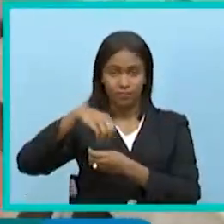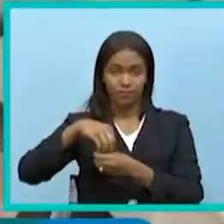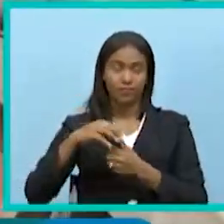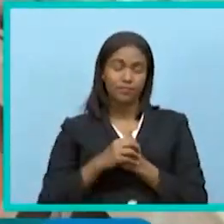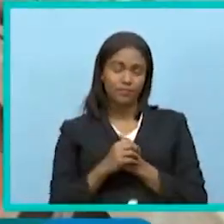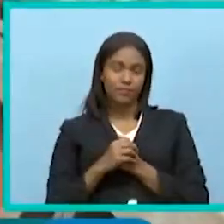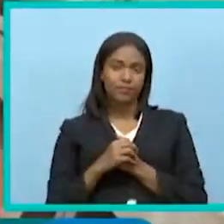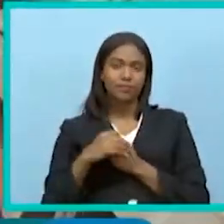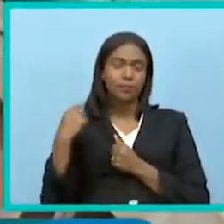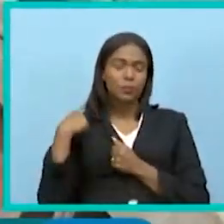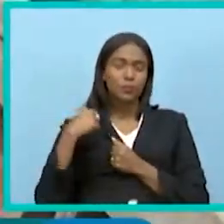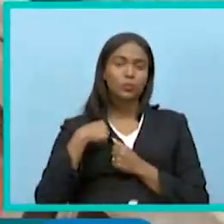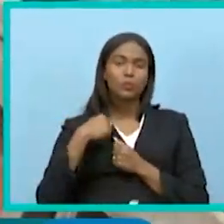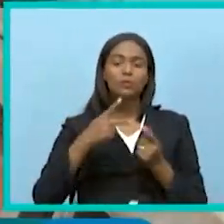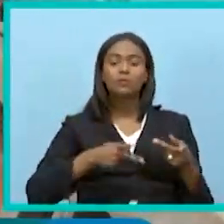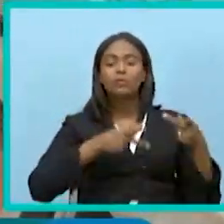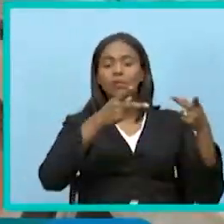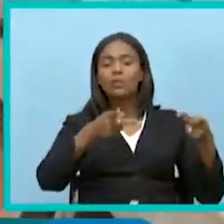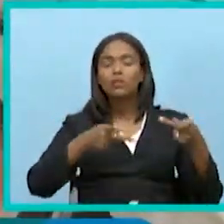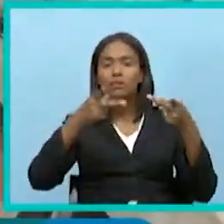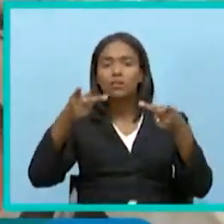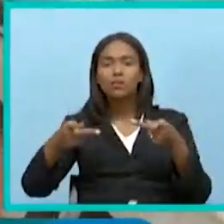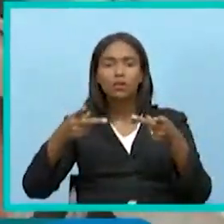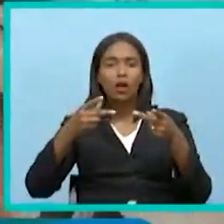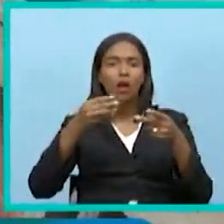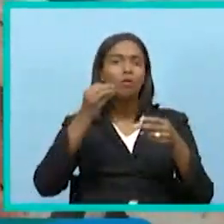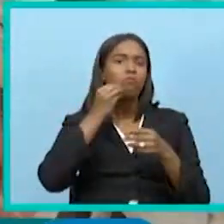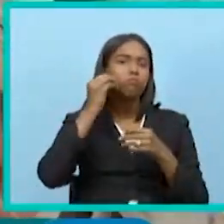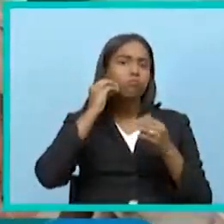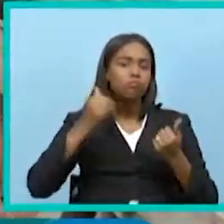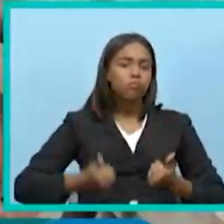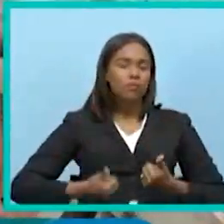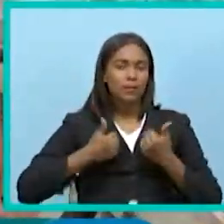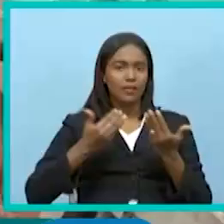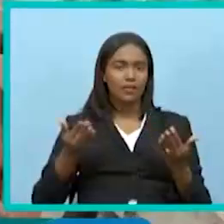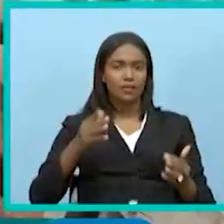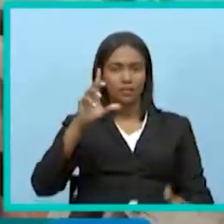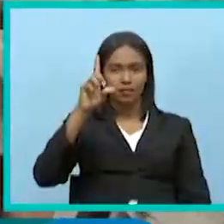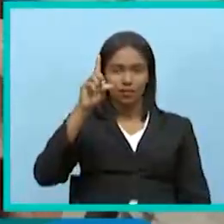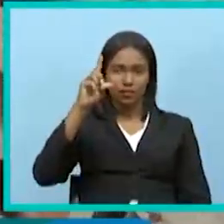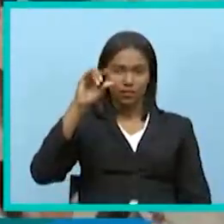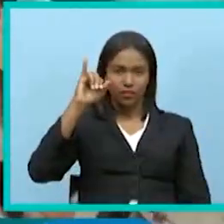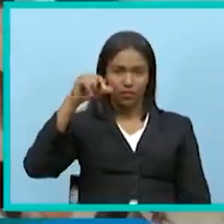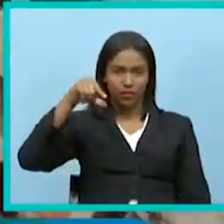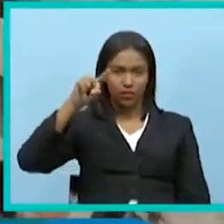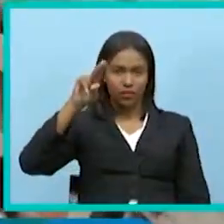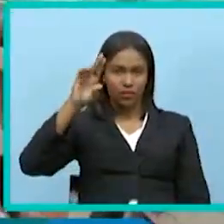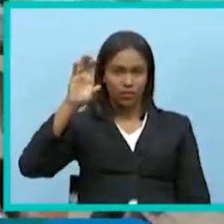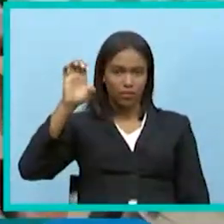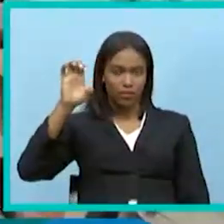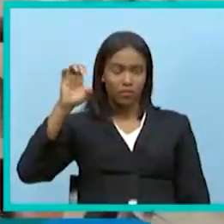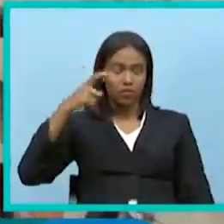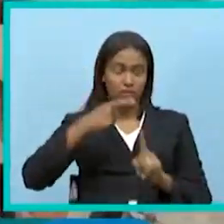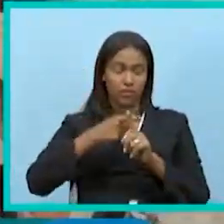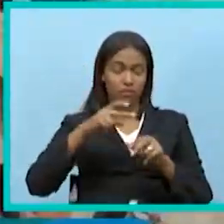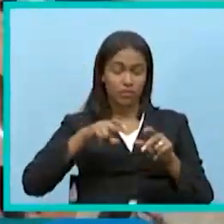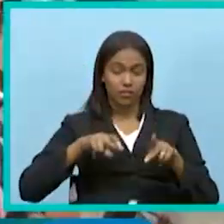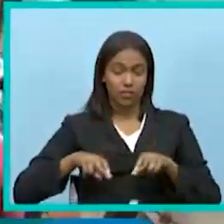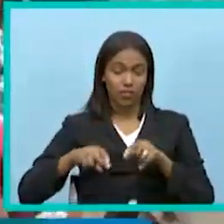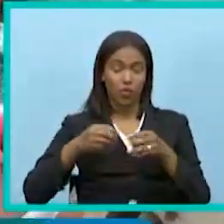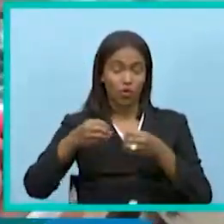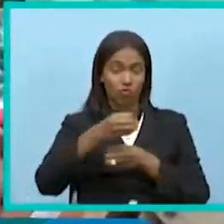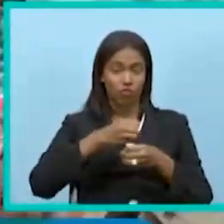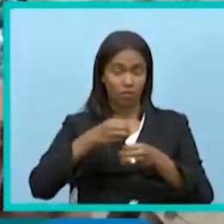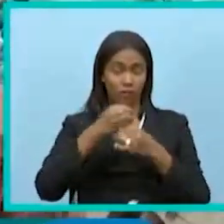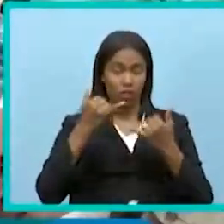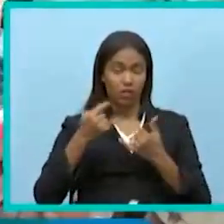Señores, y nosotros estuvimos recogiendo las impresiones con los moradores del dique de la ribera de Lozama. Nosotros